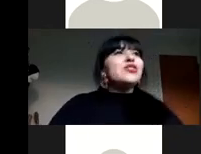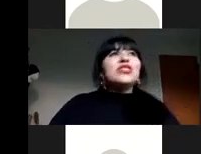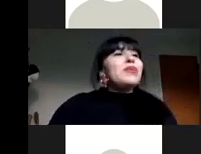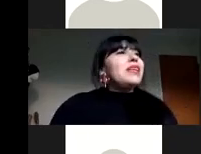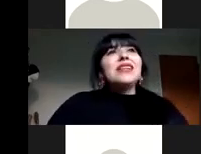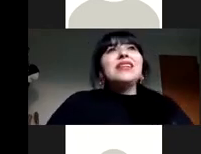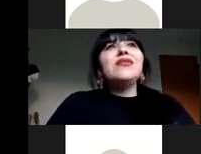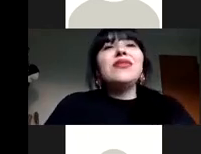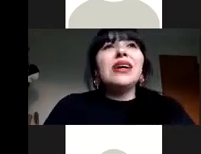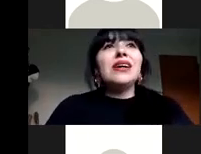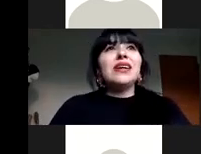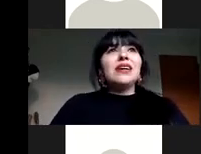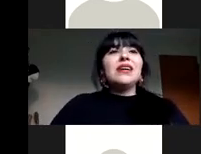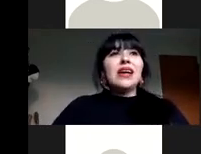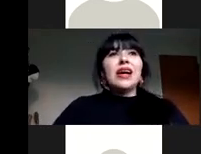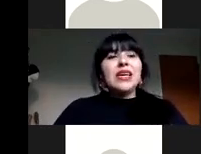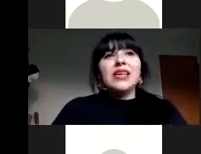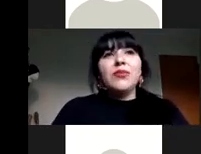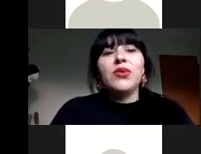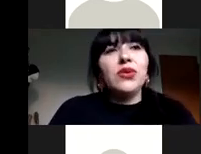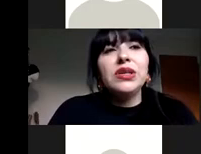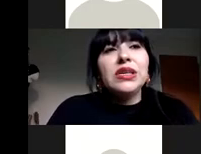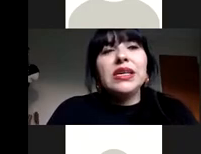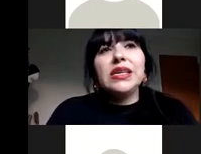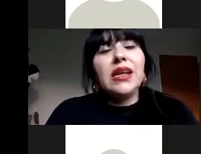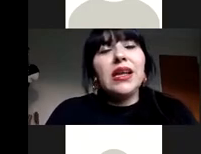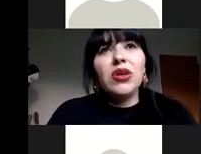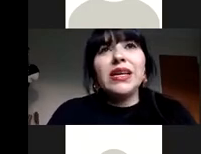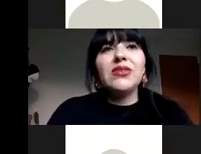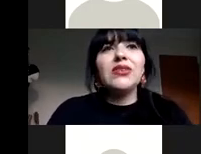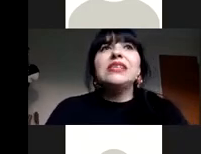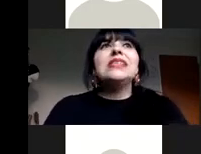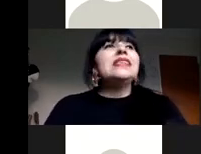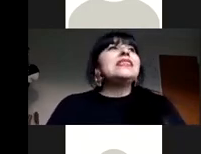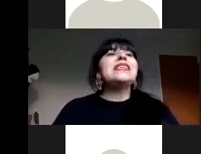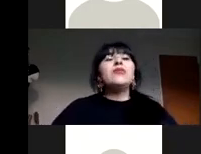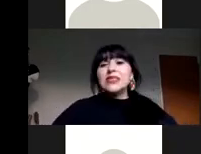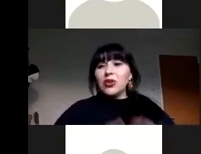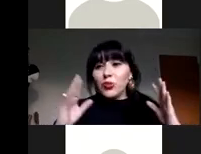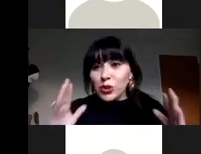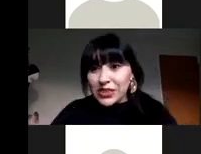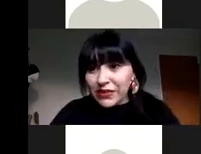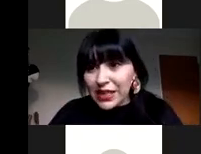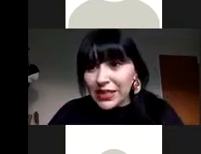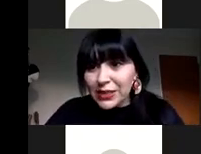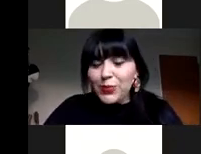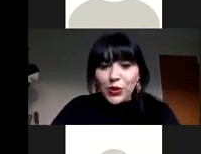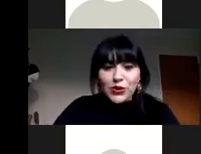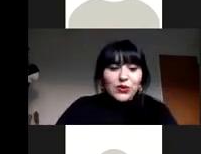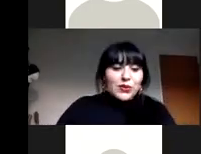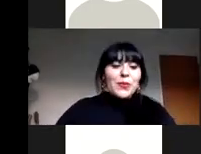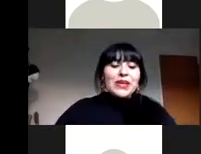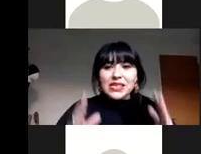Yo siempre le digo a mis equipos en los colegios, tenemos que hacer lo imposible